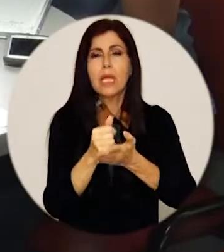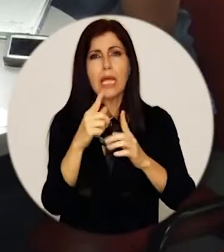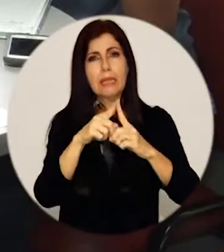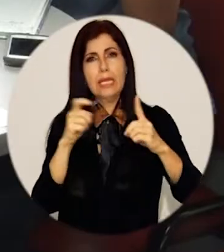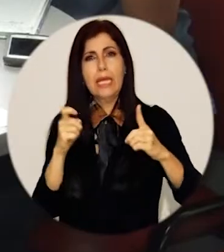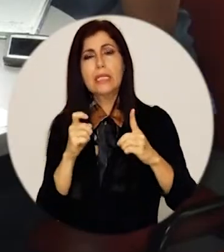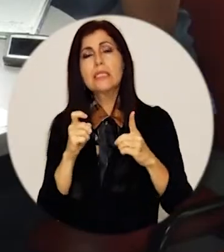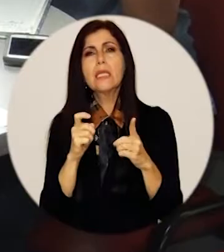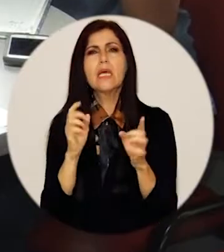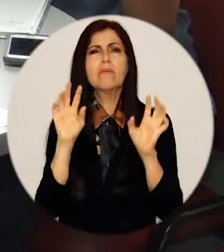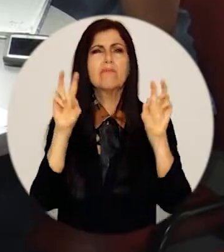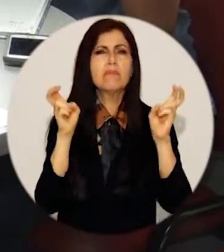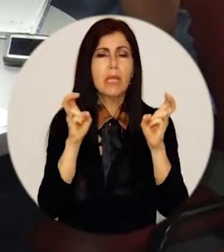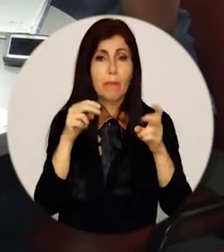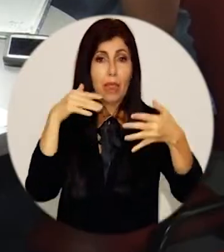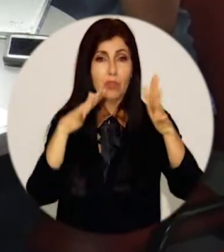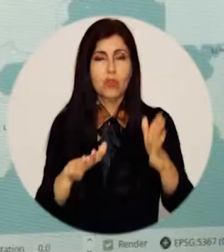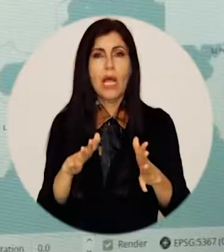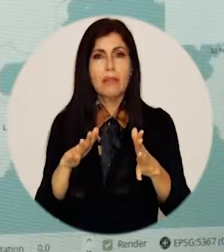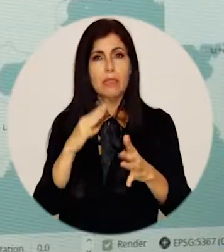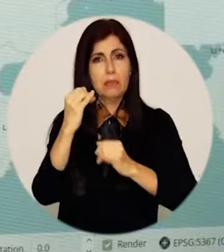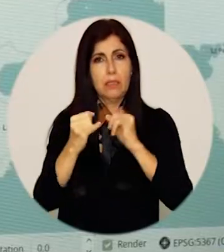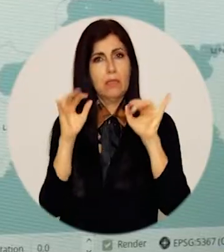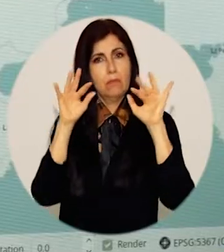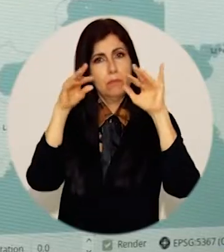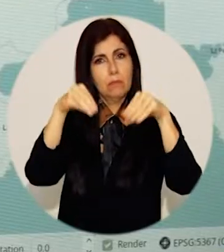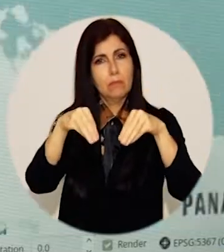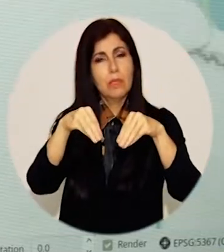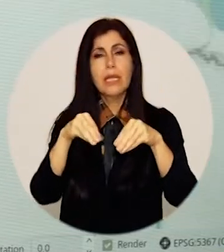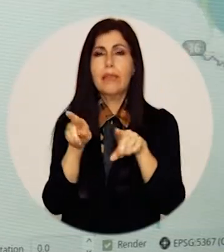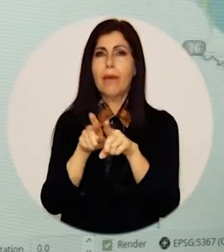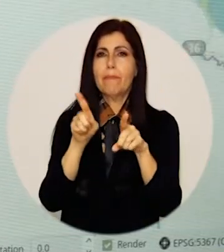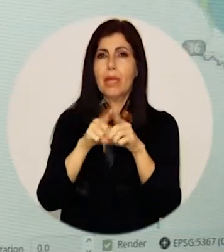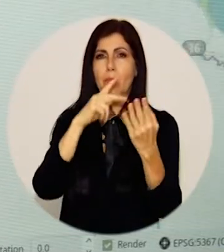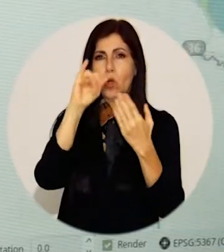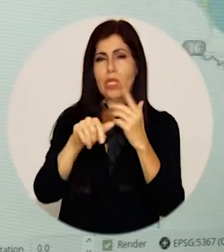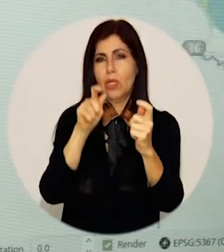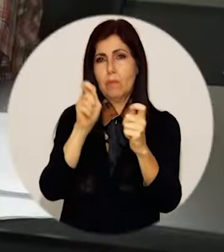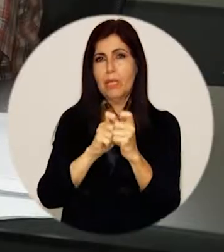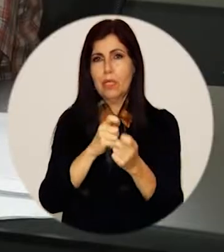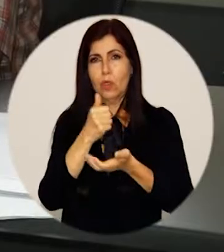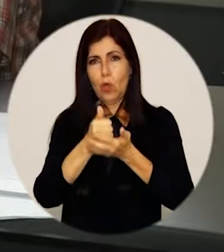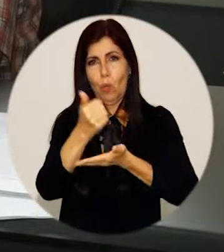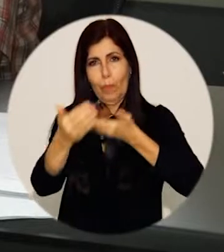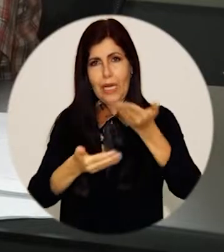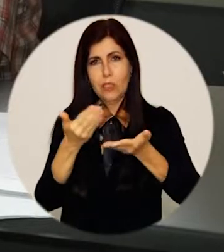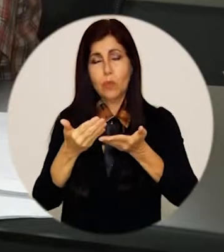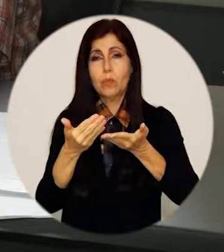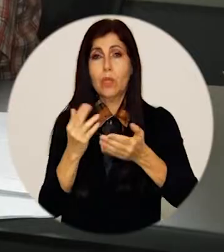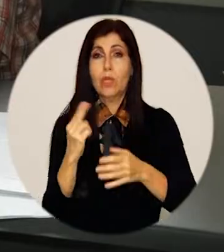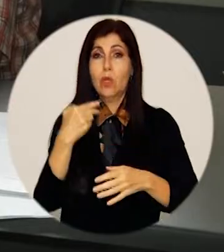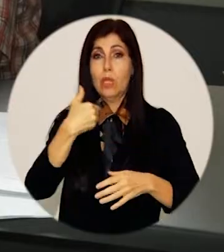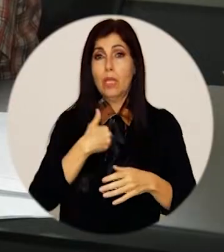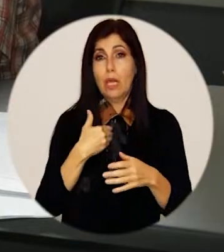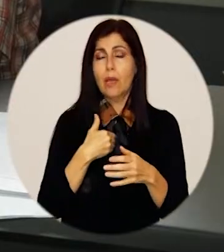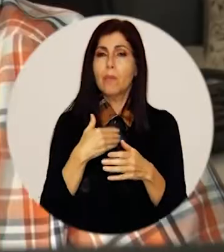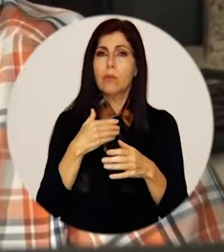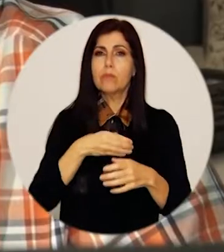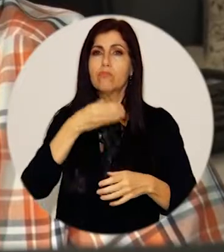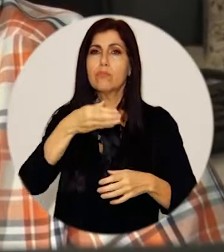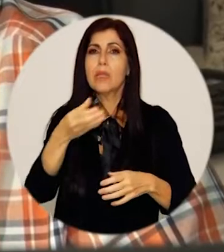Esta cooperación va desde el involucramiento de estudiantes internacionales hasta proyectos específicos de